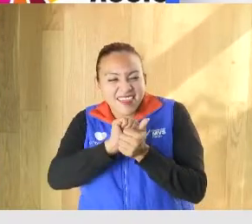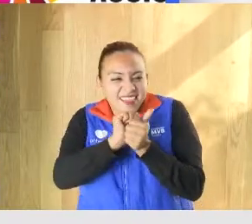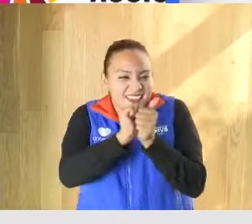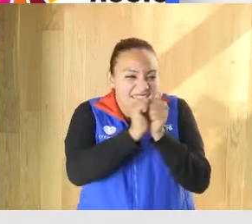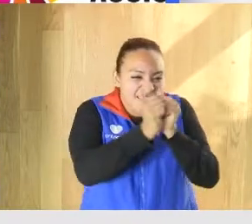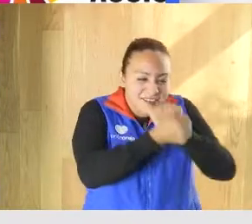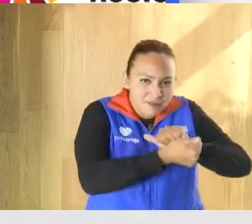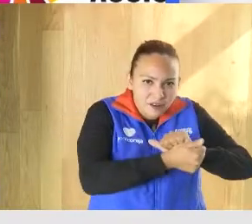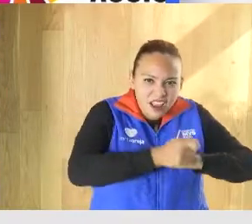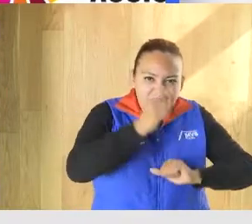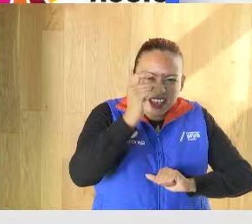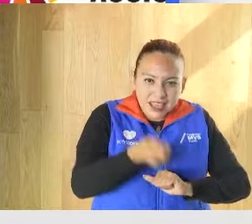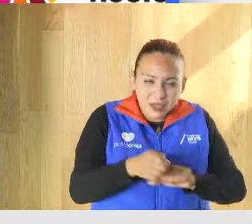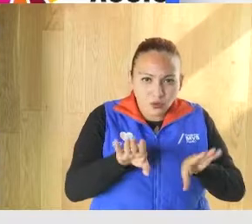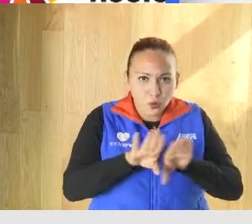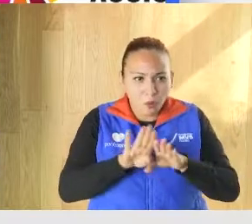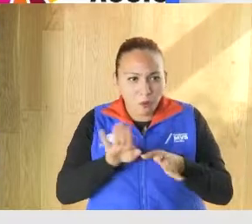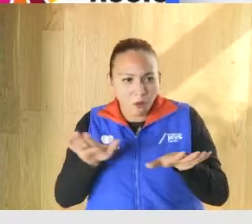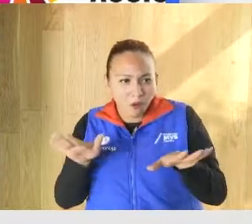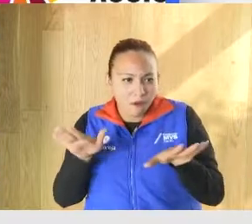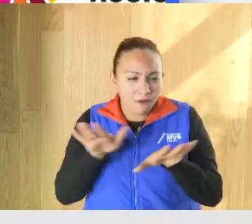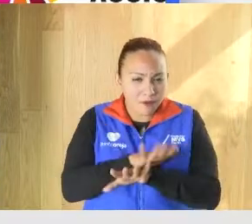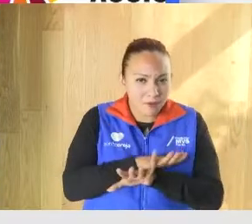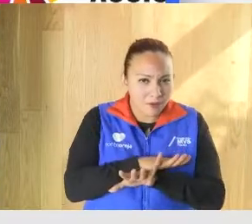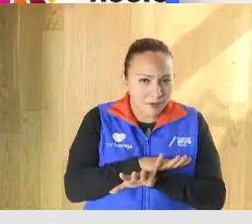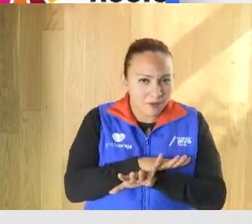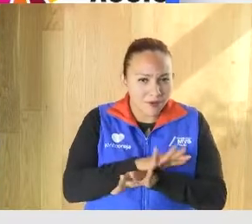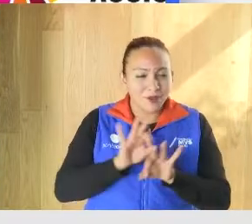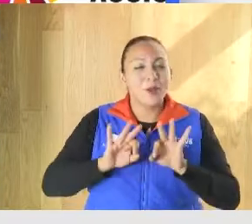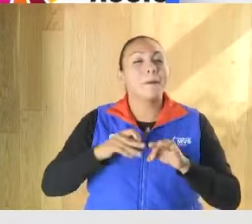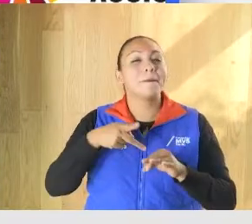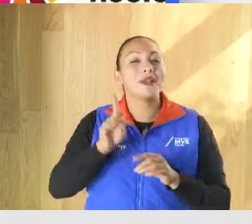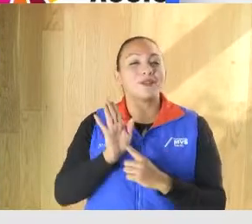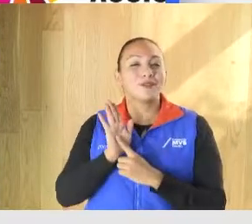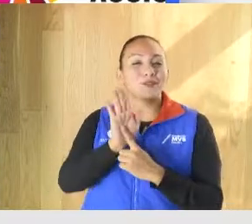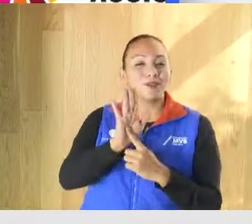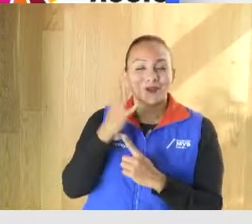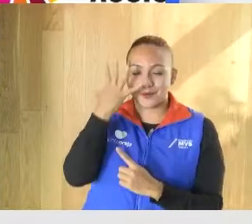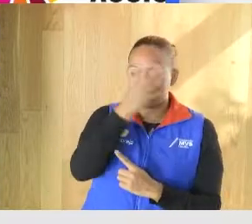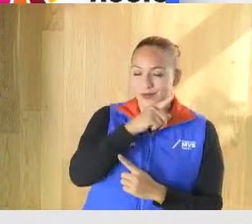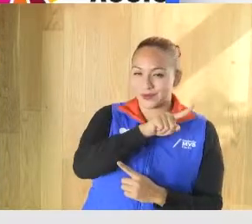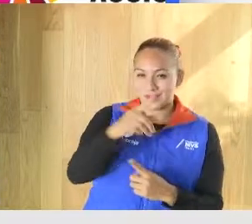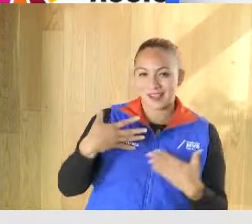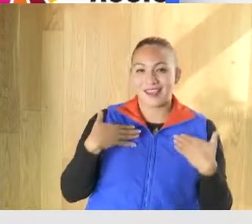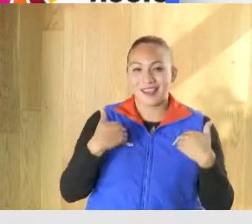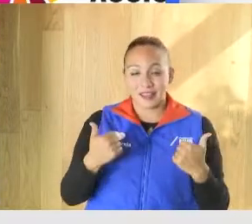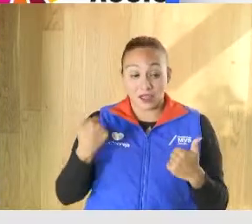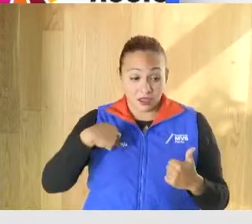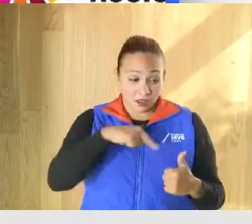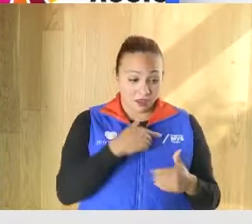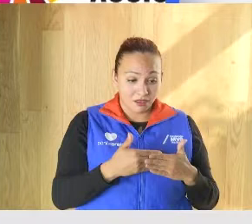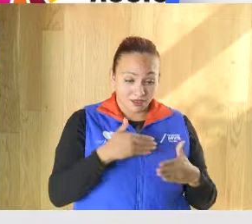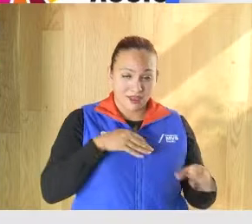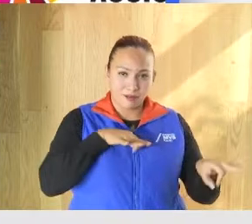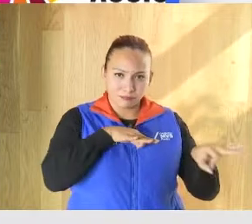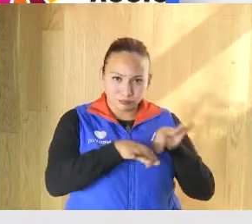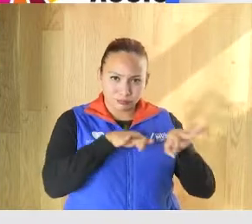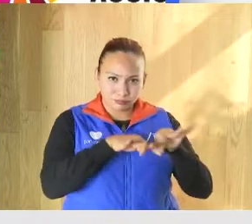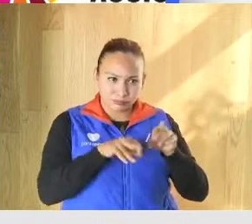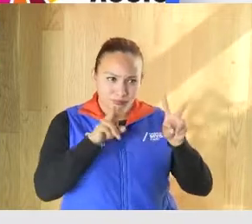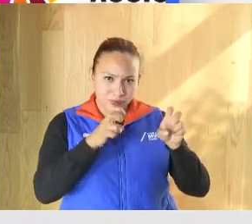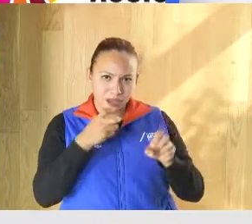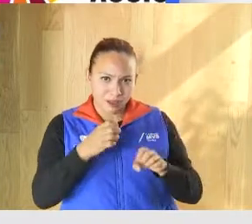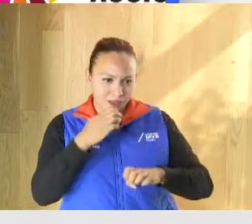en un momento, desde luego, muy bonito para todos los que trabajamos en materia de sostenibilidad. Estamos en un